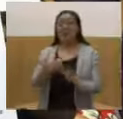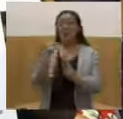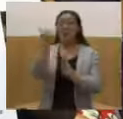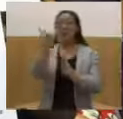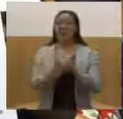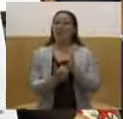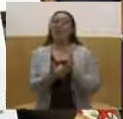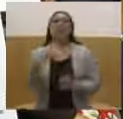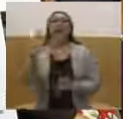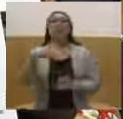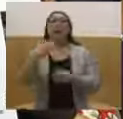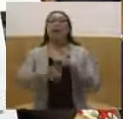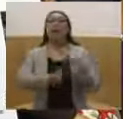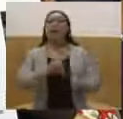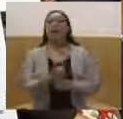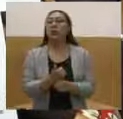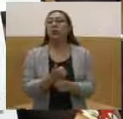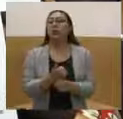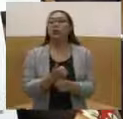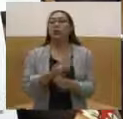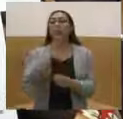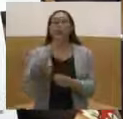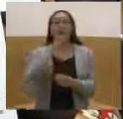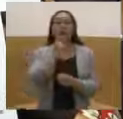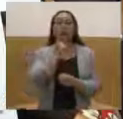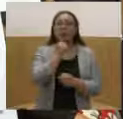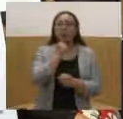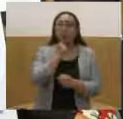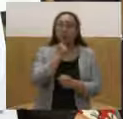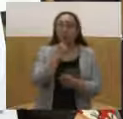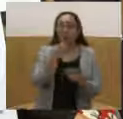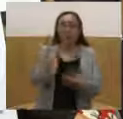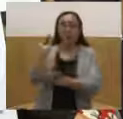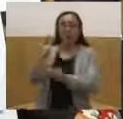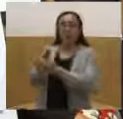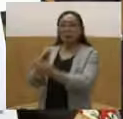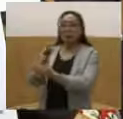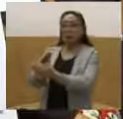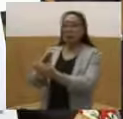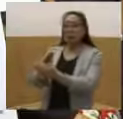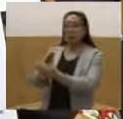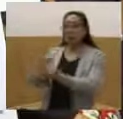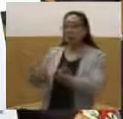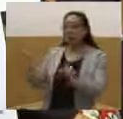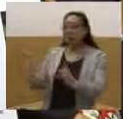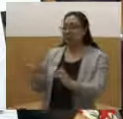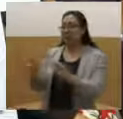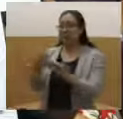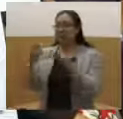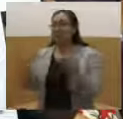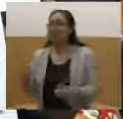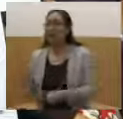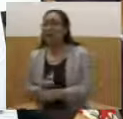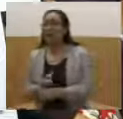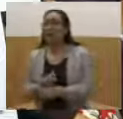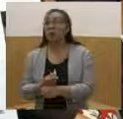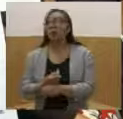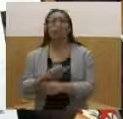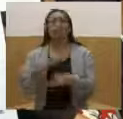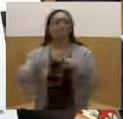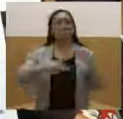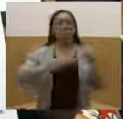alza y no podemos ser indolentes ni ajenos ante un fenómeno al que todas las mujeres, sin